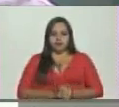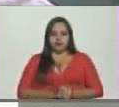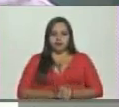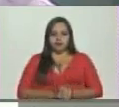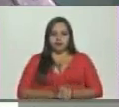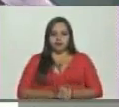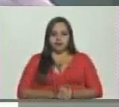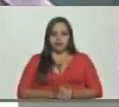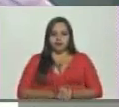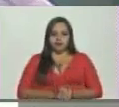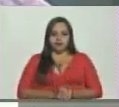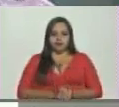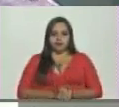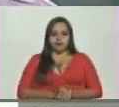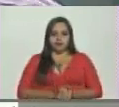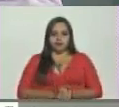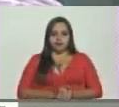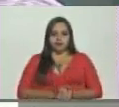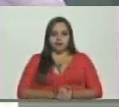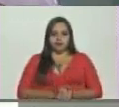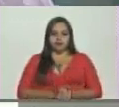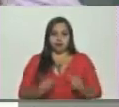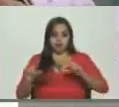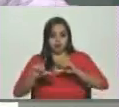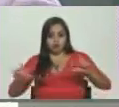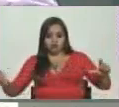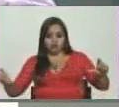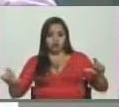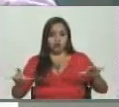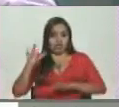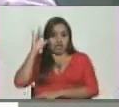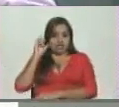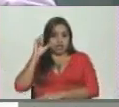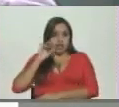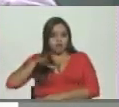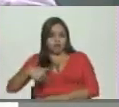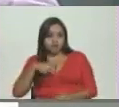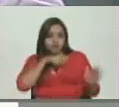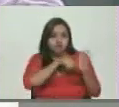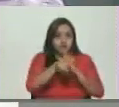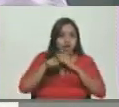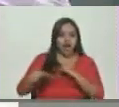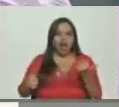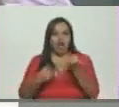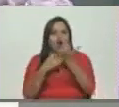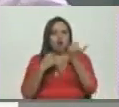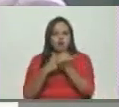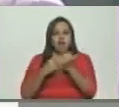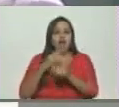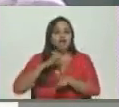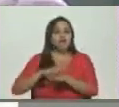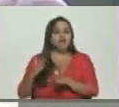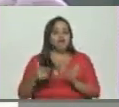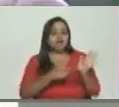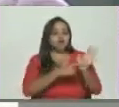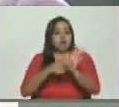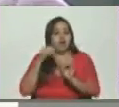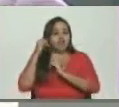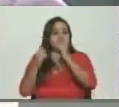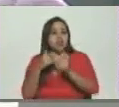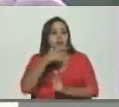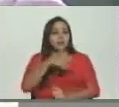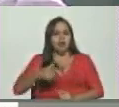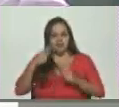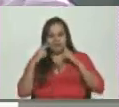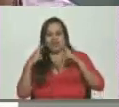@AngelRicardoGómez. Por allí se pueden incorporar y apoyarnos en todas las redes. Vamos a estar lanzando este video para que todo el mundo lo